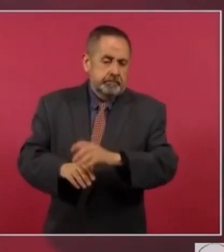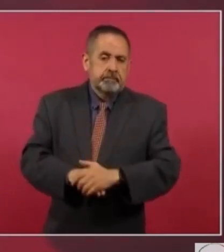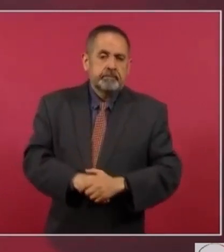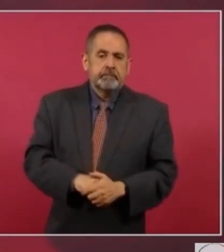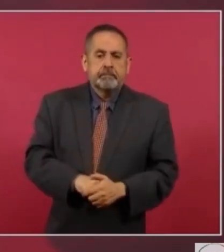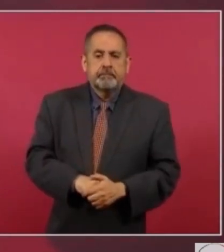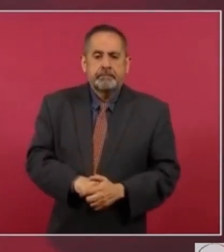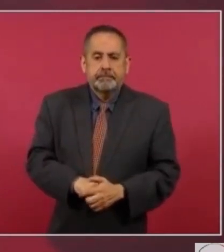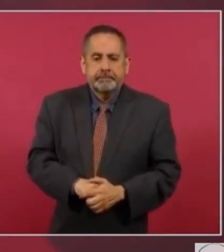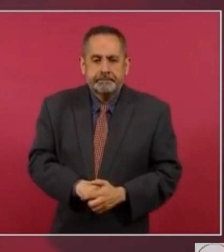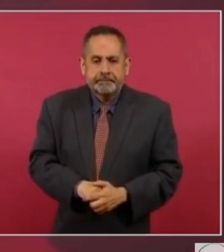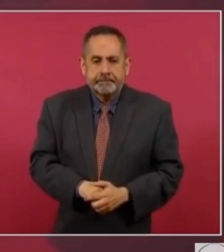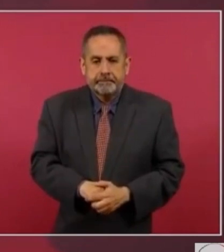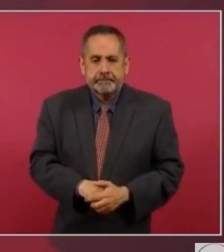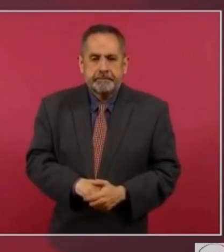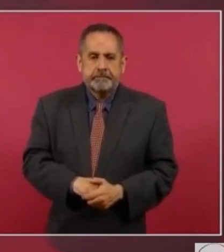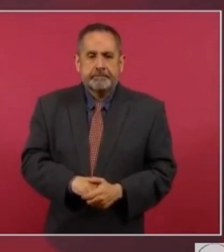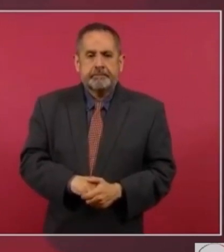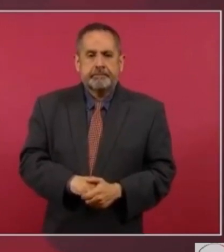si